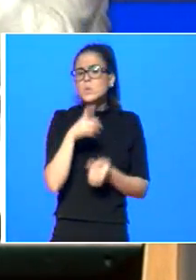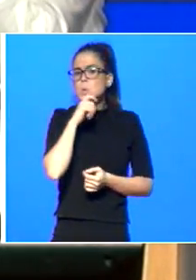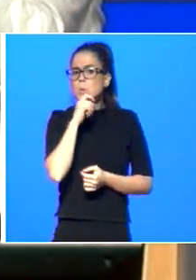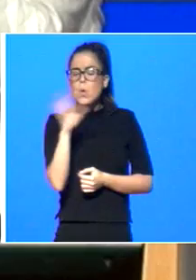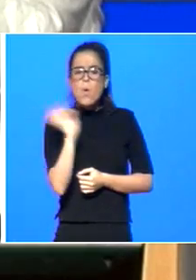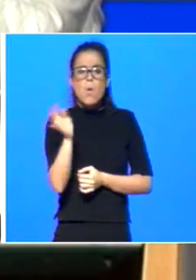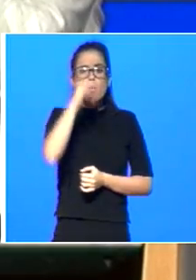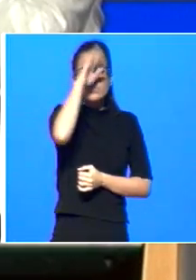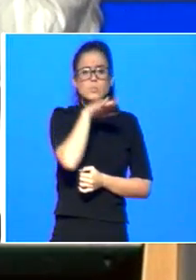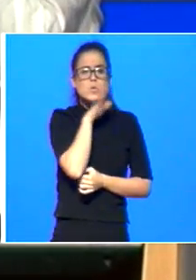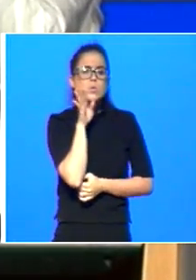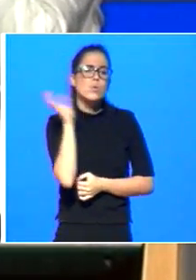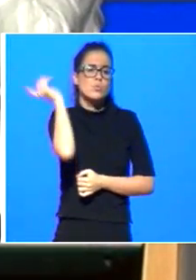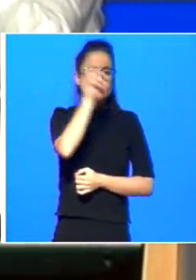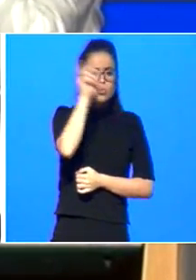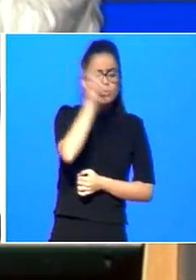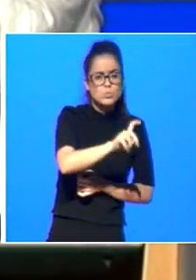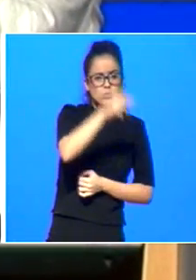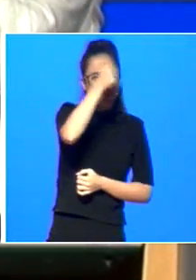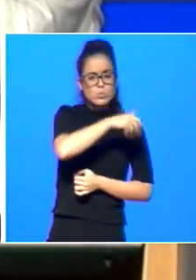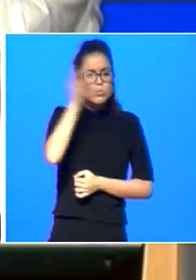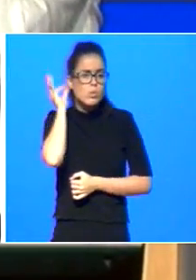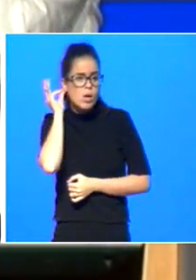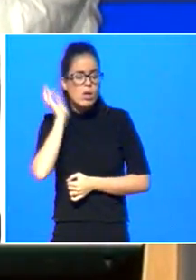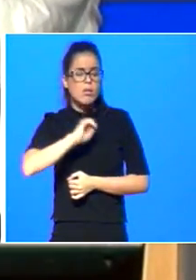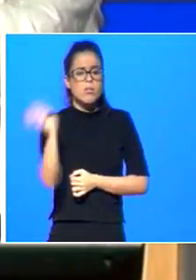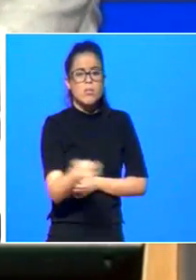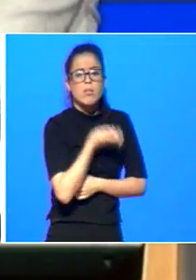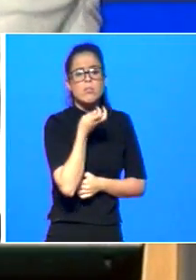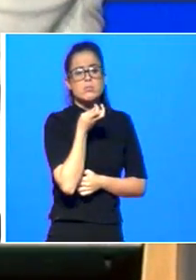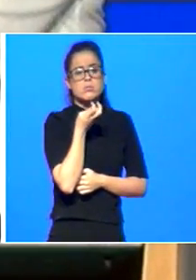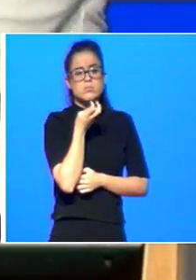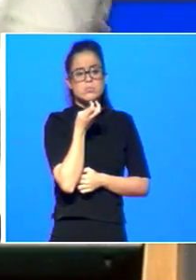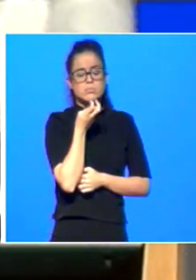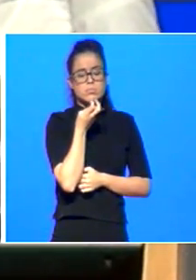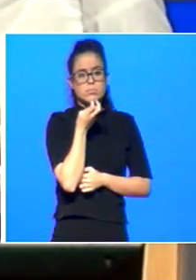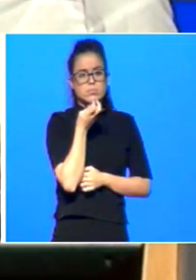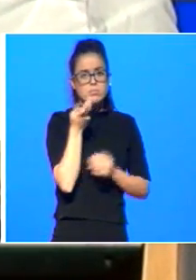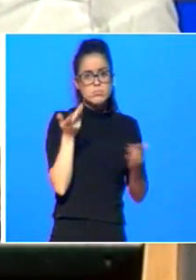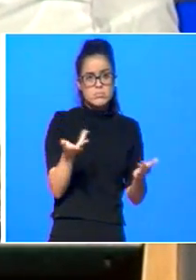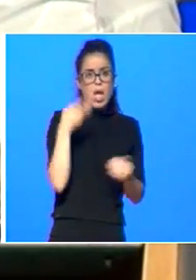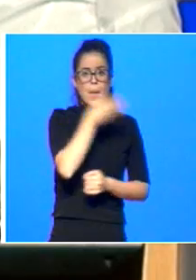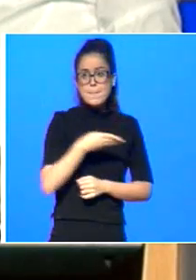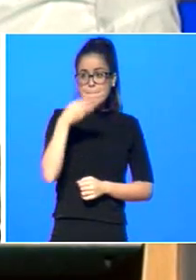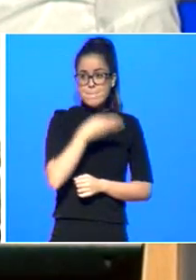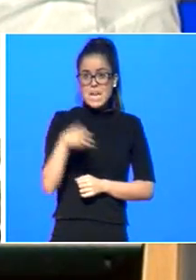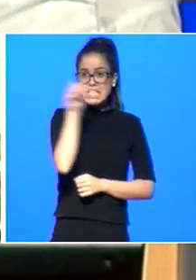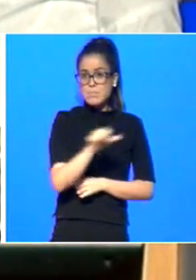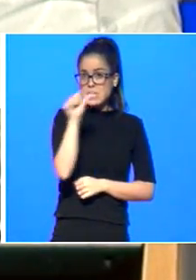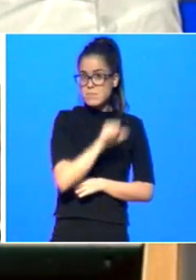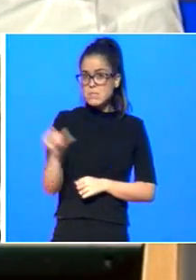guraso bi eta irakasle bat, edo gure kasuan institutotik DBH-eko ikasleak etortzen dira, astero etortzen